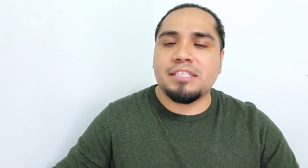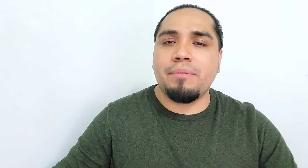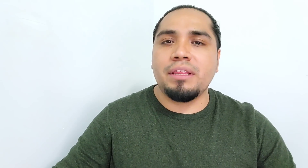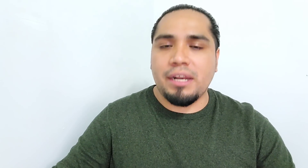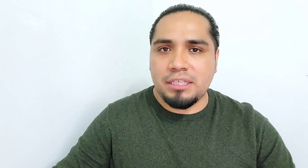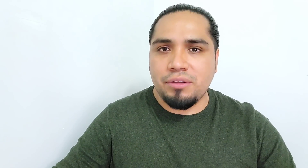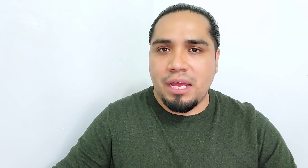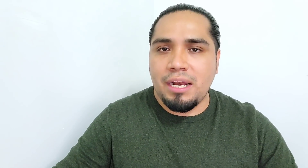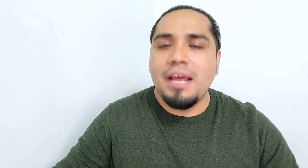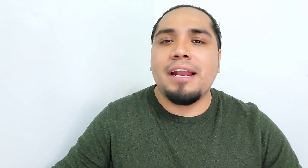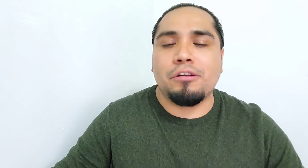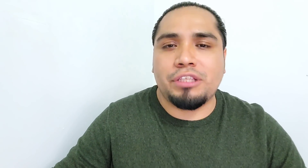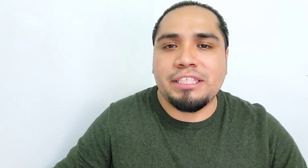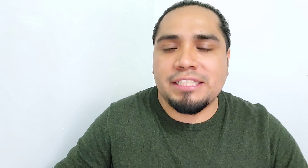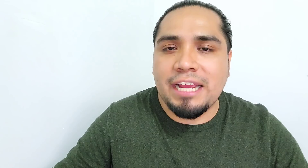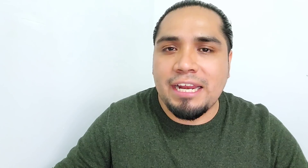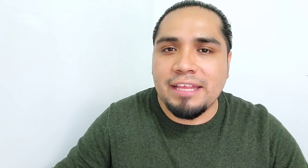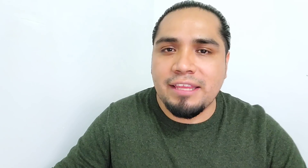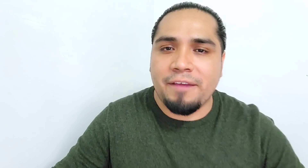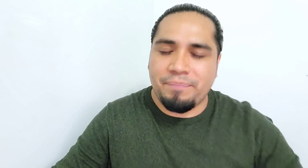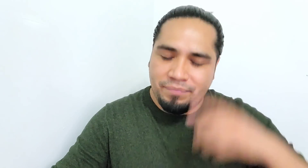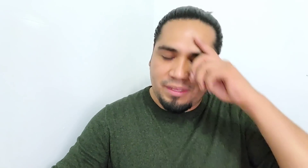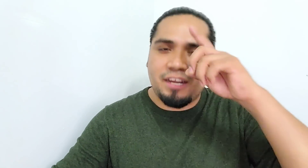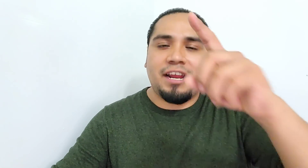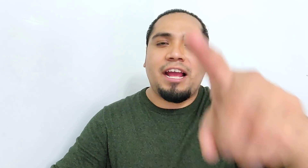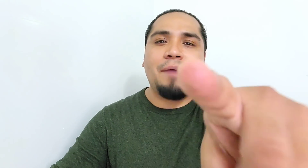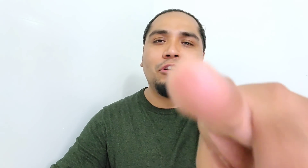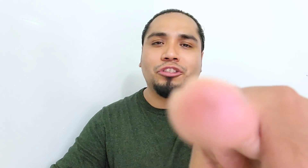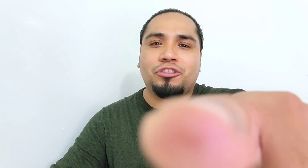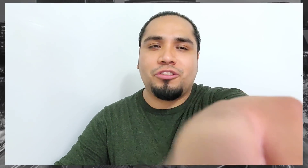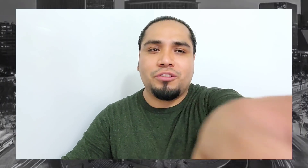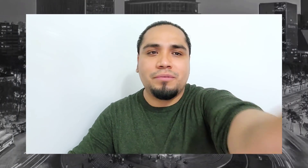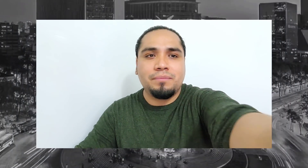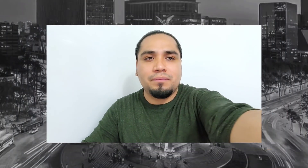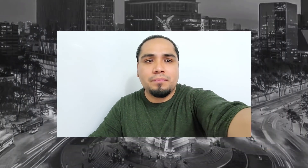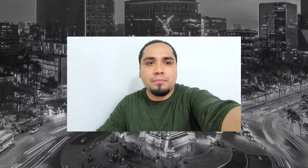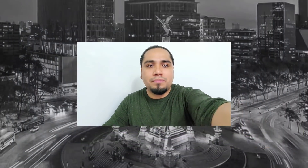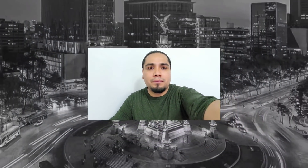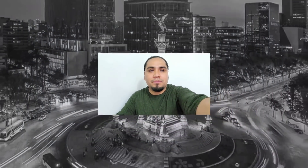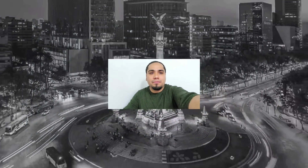Noticias del Ferras TV Internacional, las noticias en caliente. ¡Arrancamos!